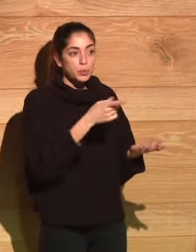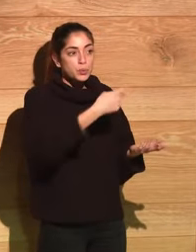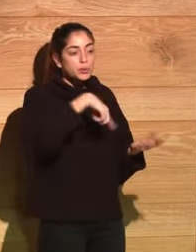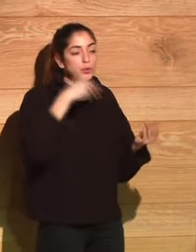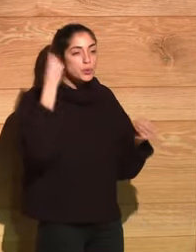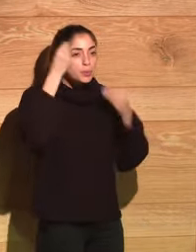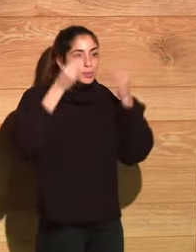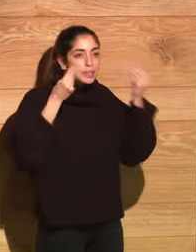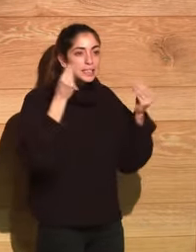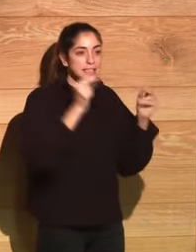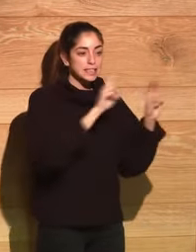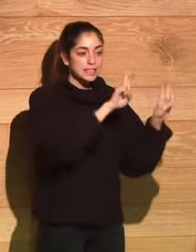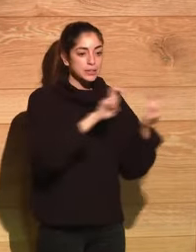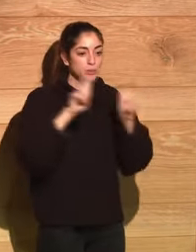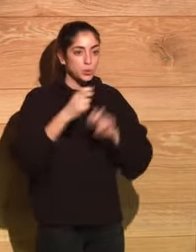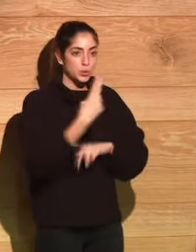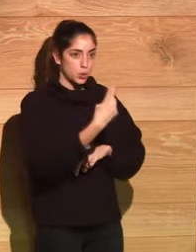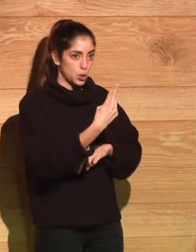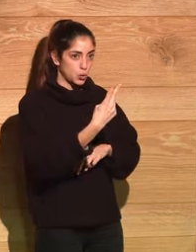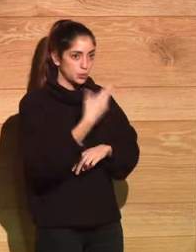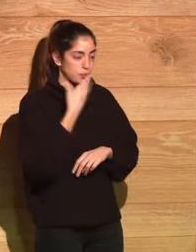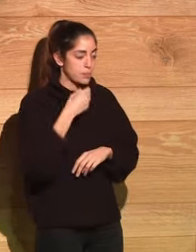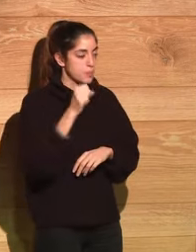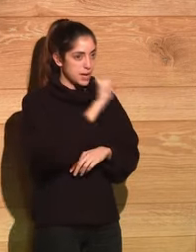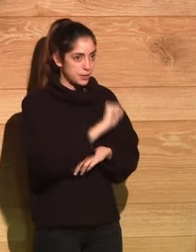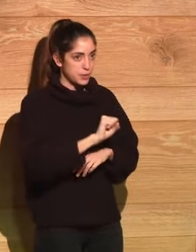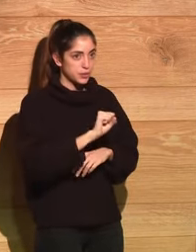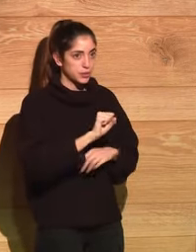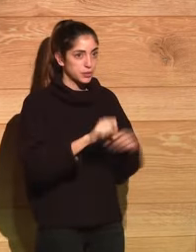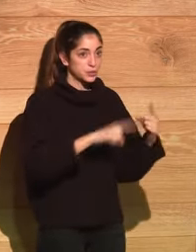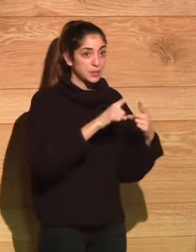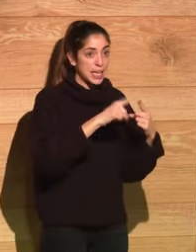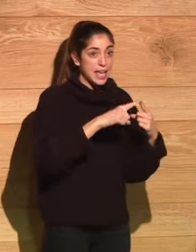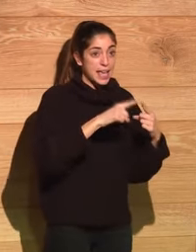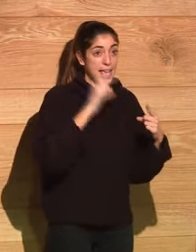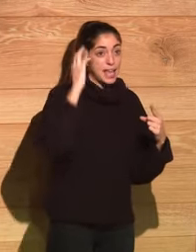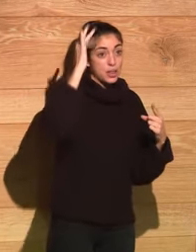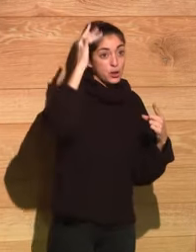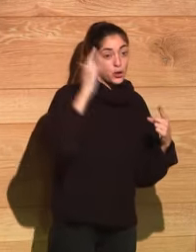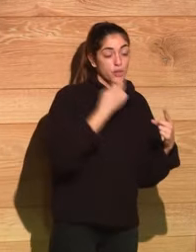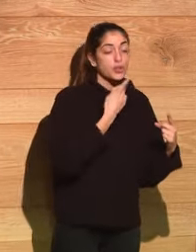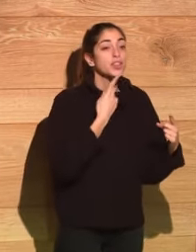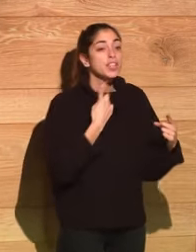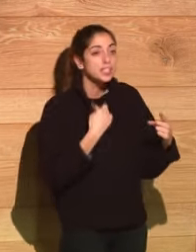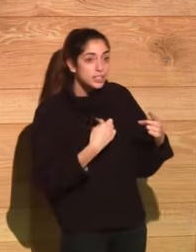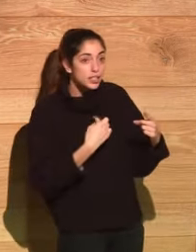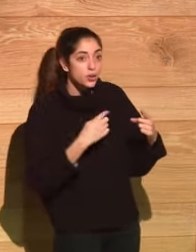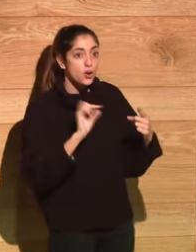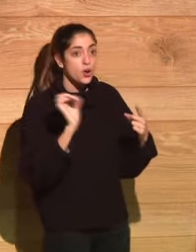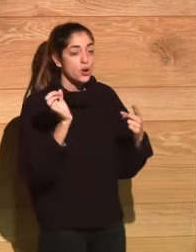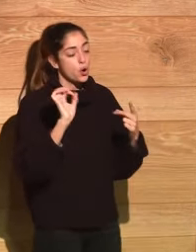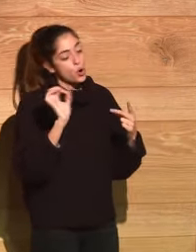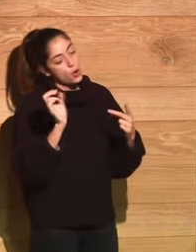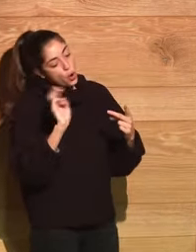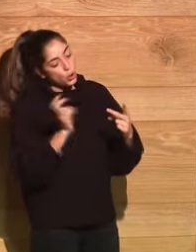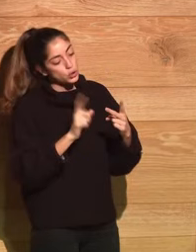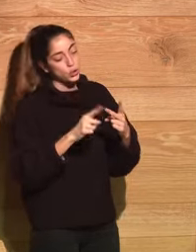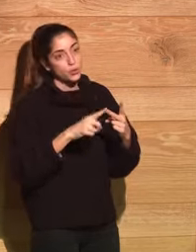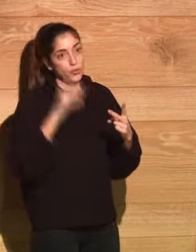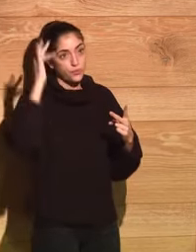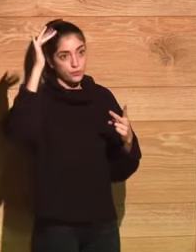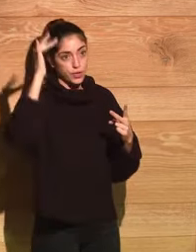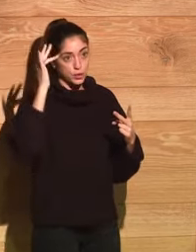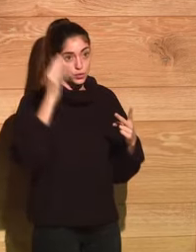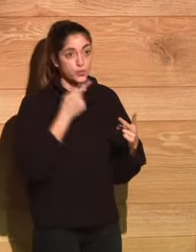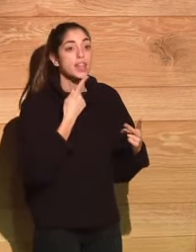dos títulos estupendos, uno, que uno era efectivamente Ideología del deseo, el otro era Filosofía del deseo, y eso nos llevó